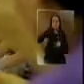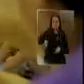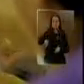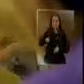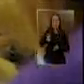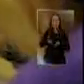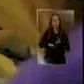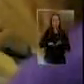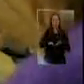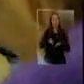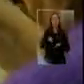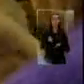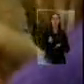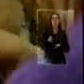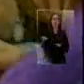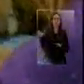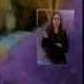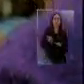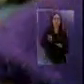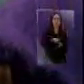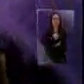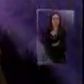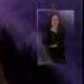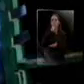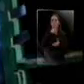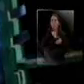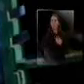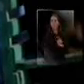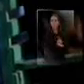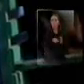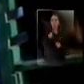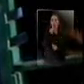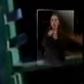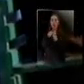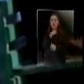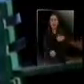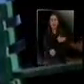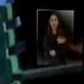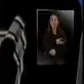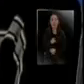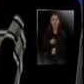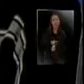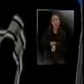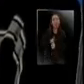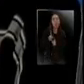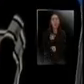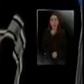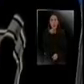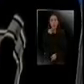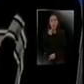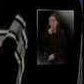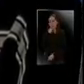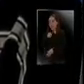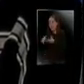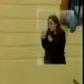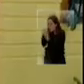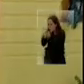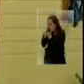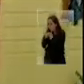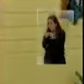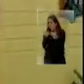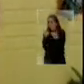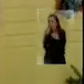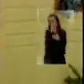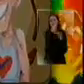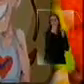normas. Hay hipertensos que le echan sal a escondidas a las comidas y diabéticos que consumen cosas dulces en secreto